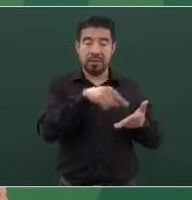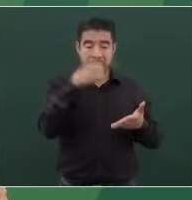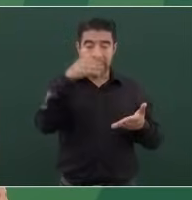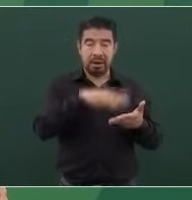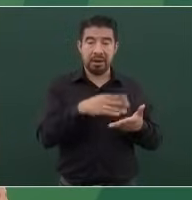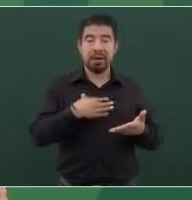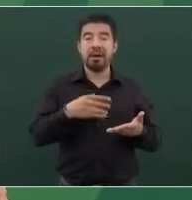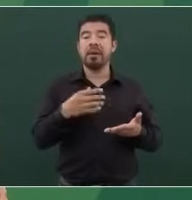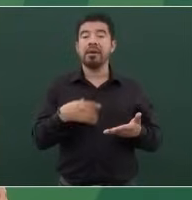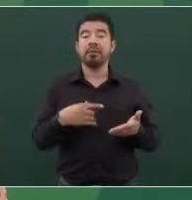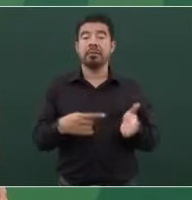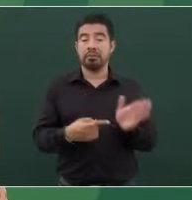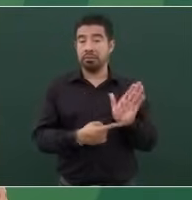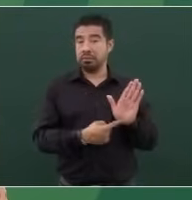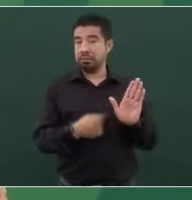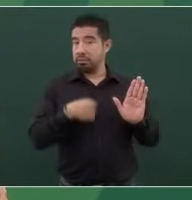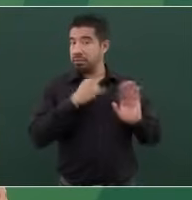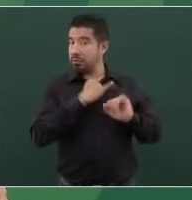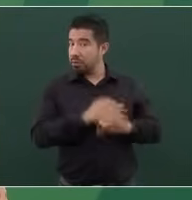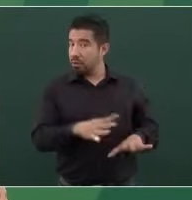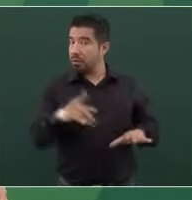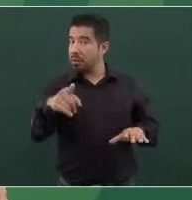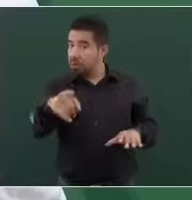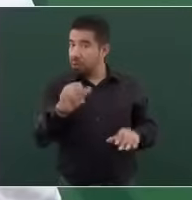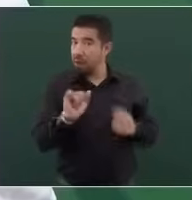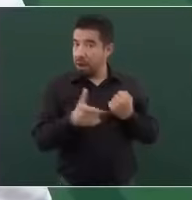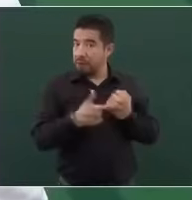para chantajear.